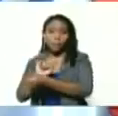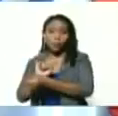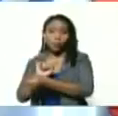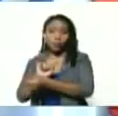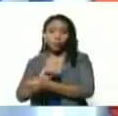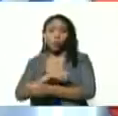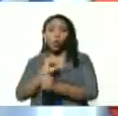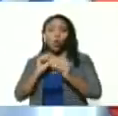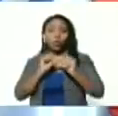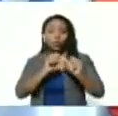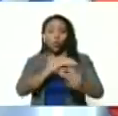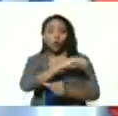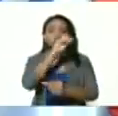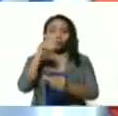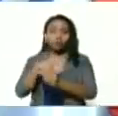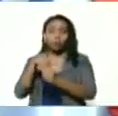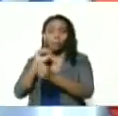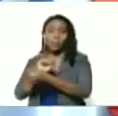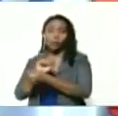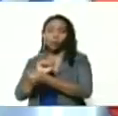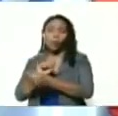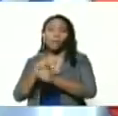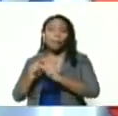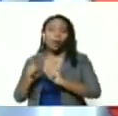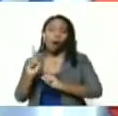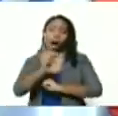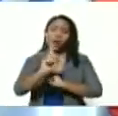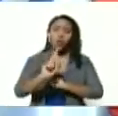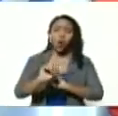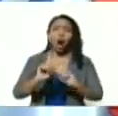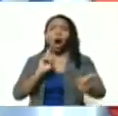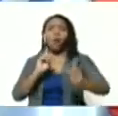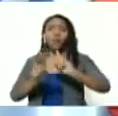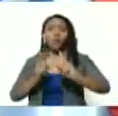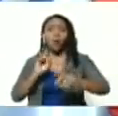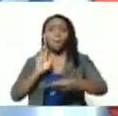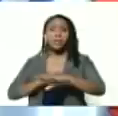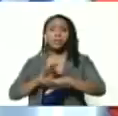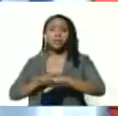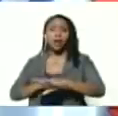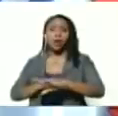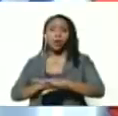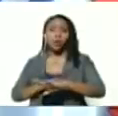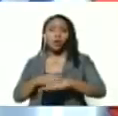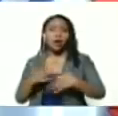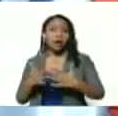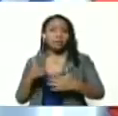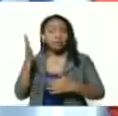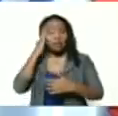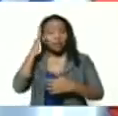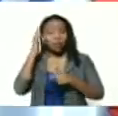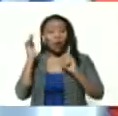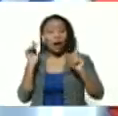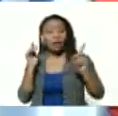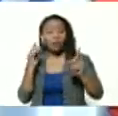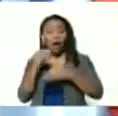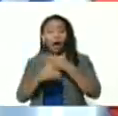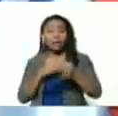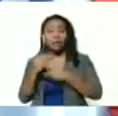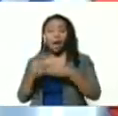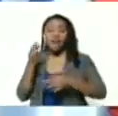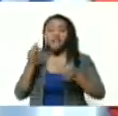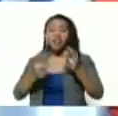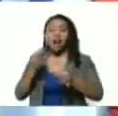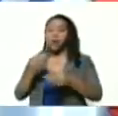siga privado de libertad. Ah, no, pero entonces ha ocurrido que, sabiendo que tienen que hacer esto, el fiscal